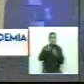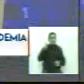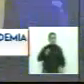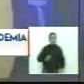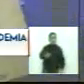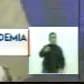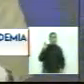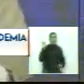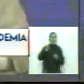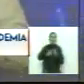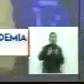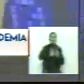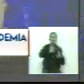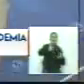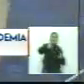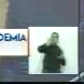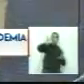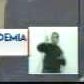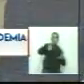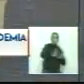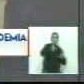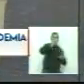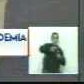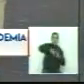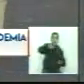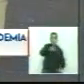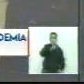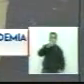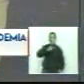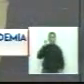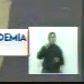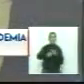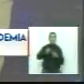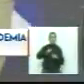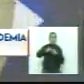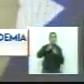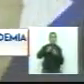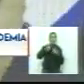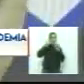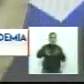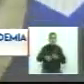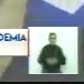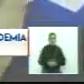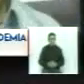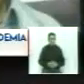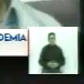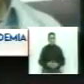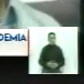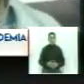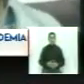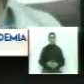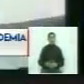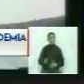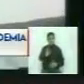Porque se ha venido hablando del pico, del pico, del pico, en julio, en agosto. ¿Hasta cuándo va a estar esto, doctor? Finalmente.